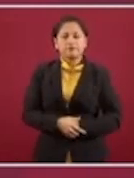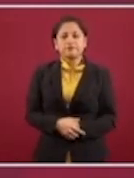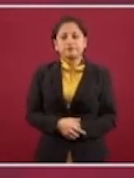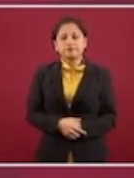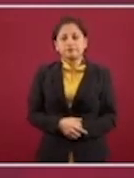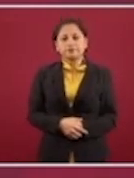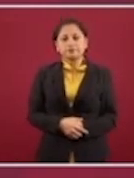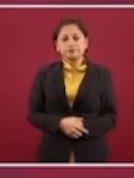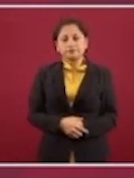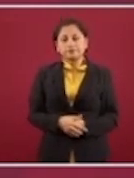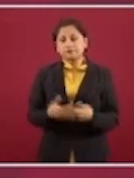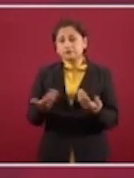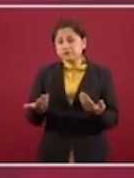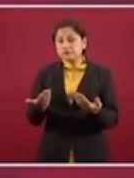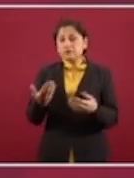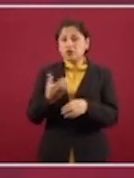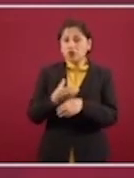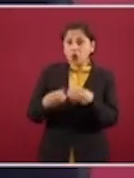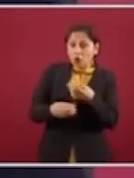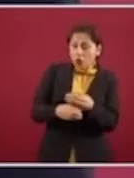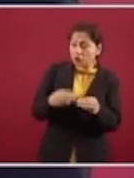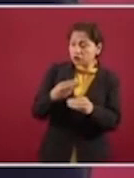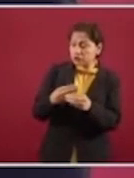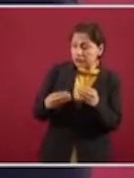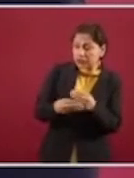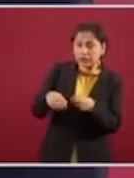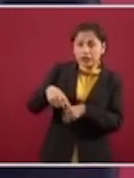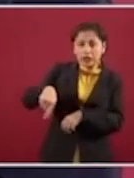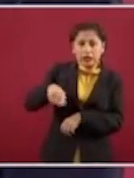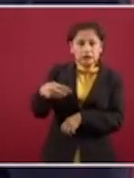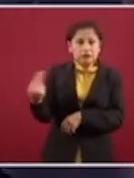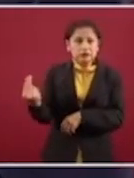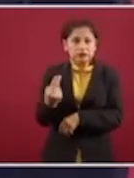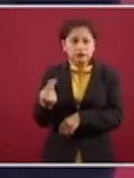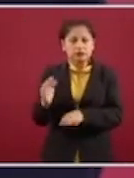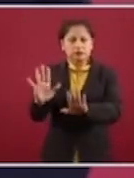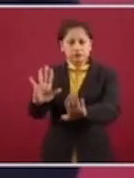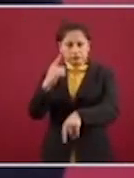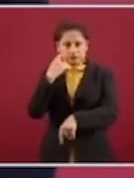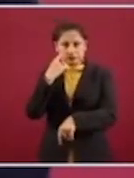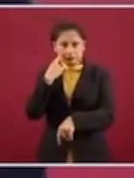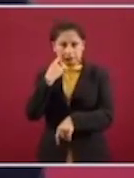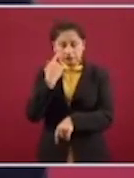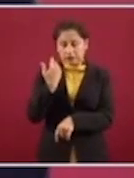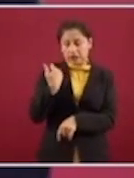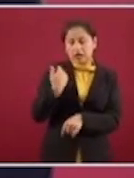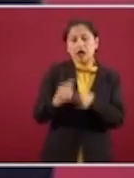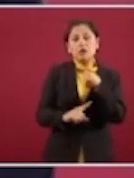los materiales básicos. Les digo, teníamos problemas de el gel,